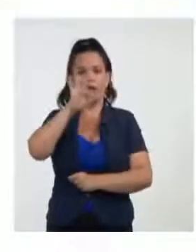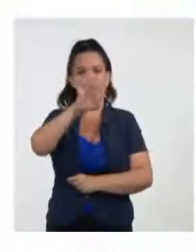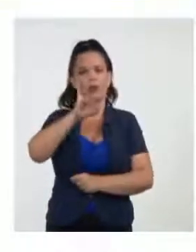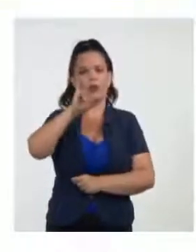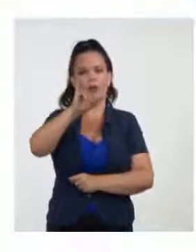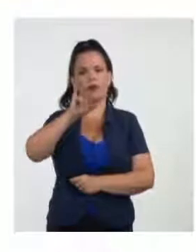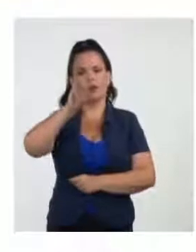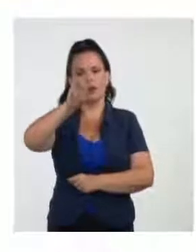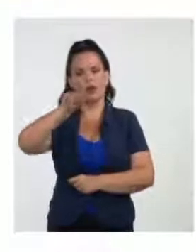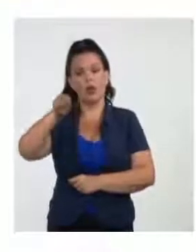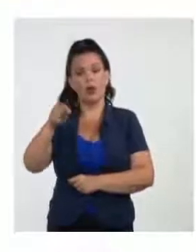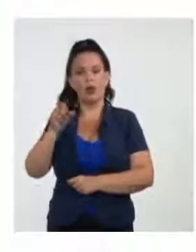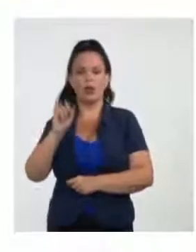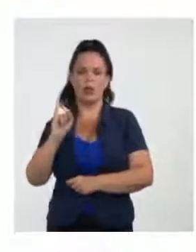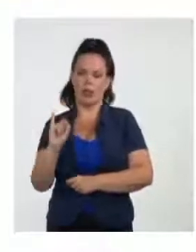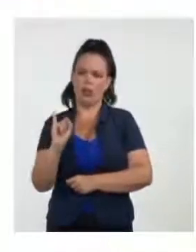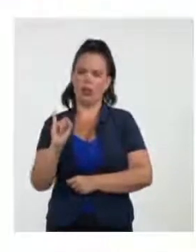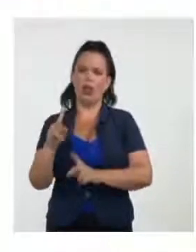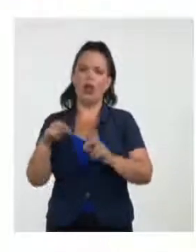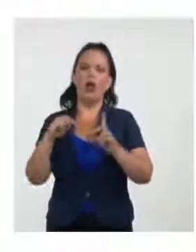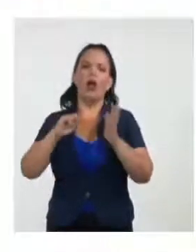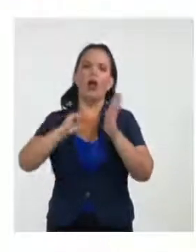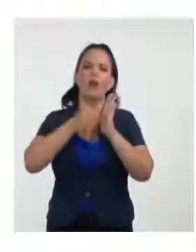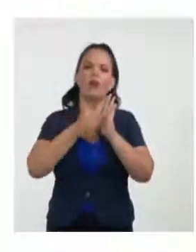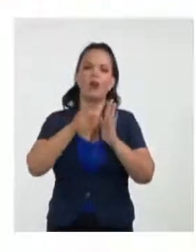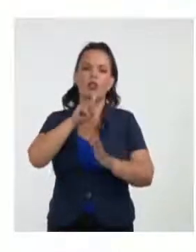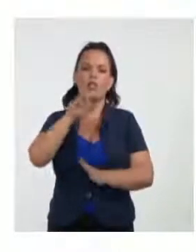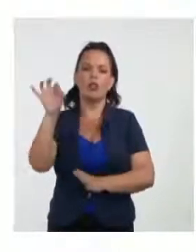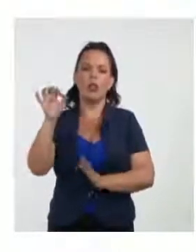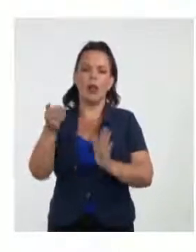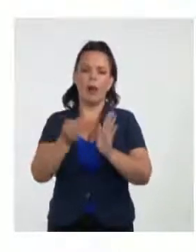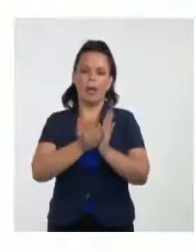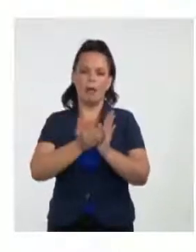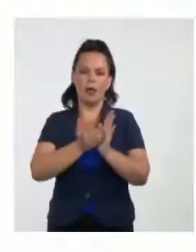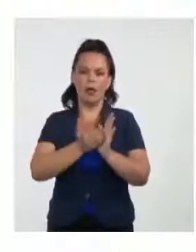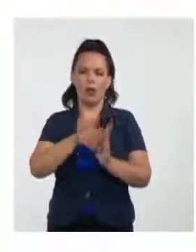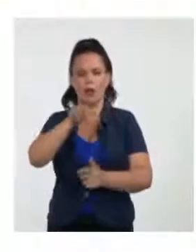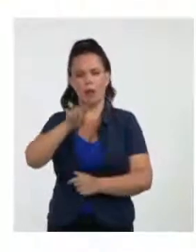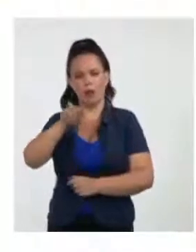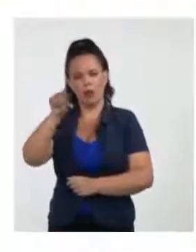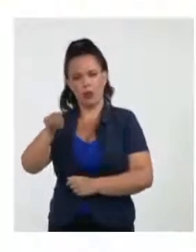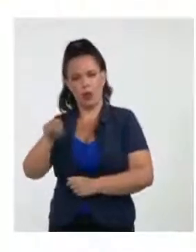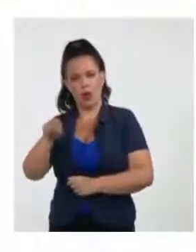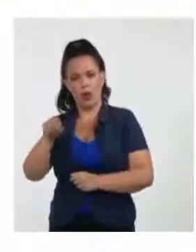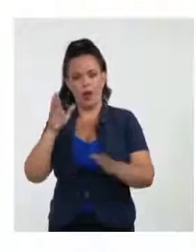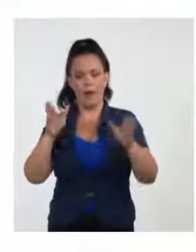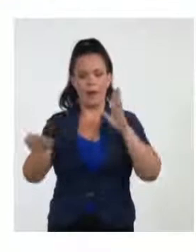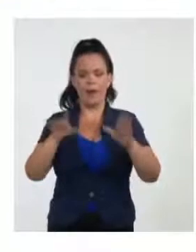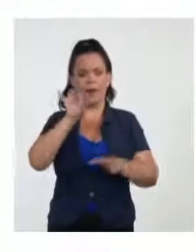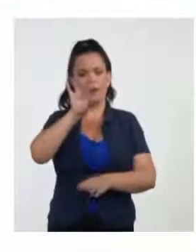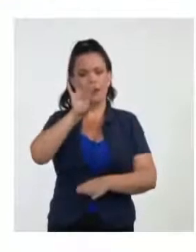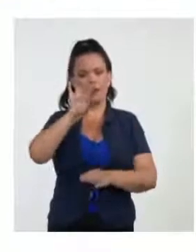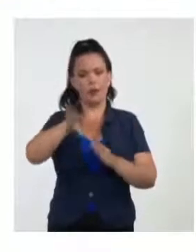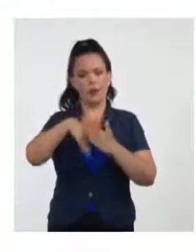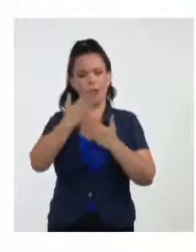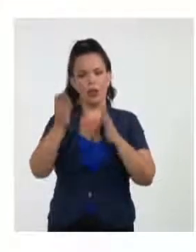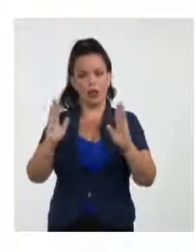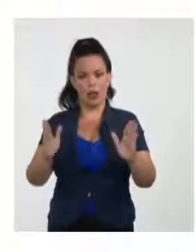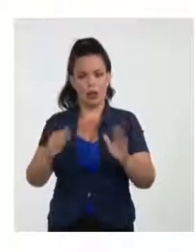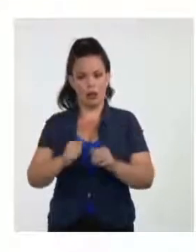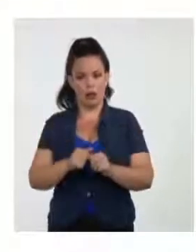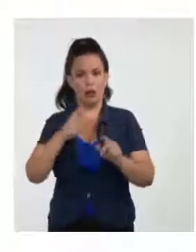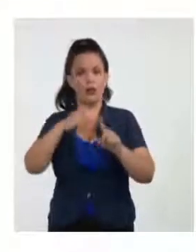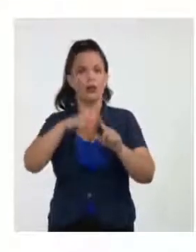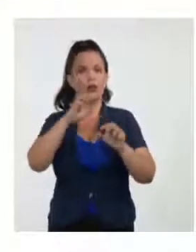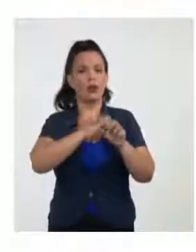869,6 por 100.000 habitantes en los últimos 15 días, tasa de casos confirmados. Y se mantienen